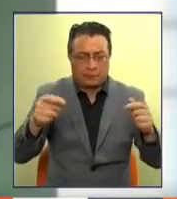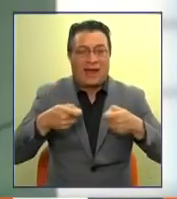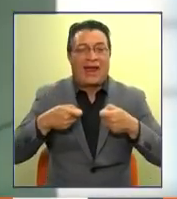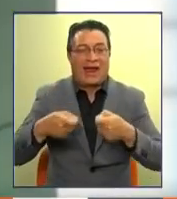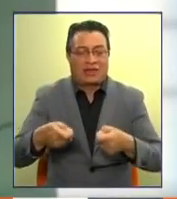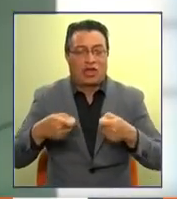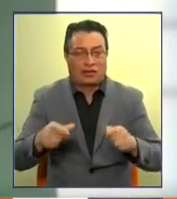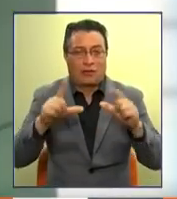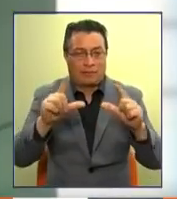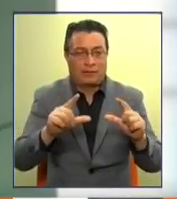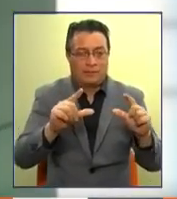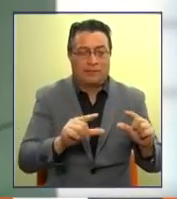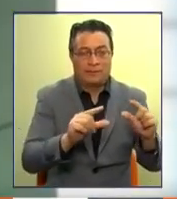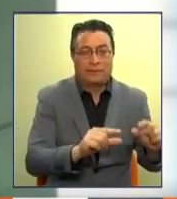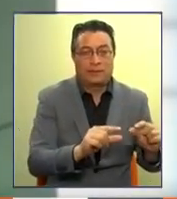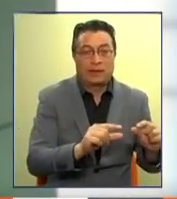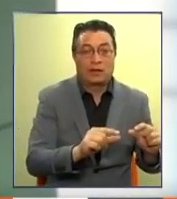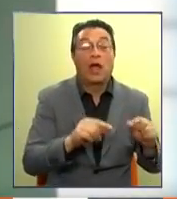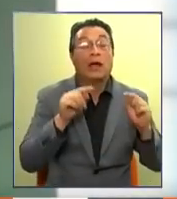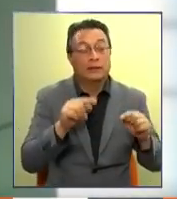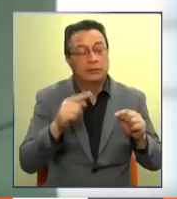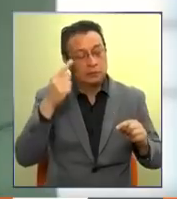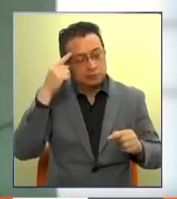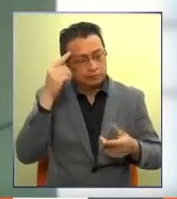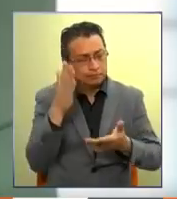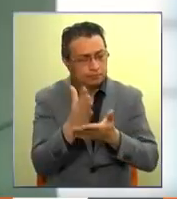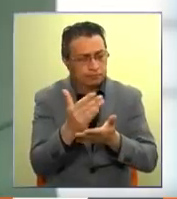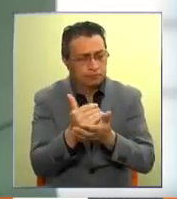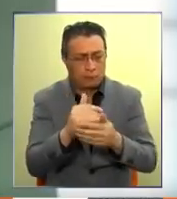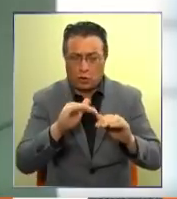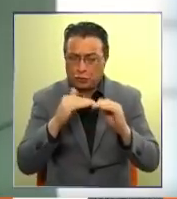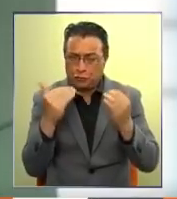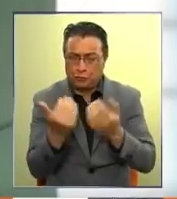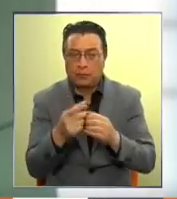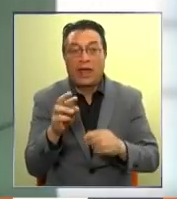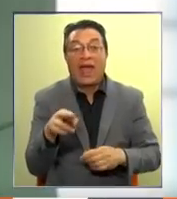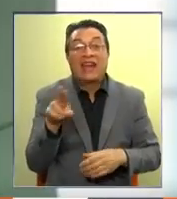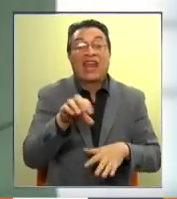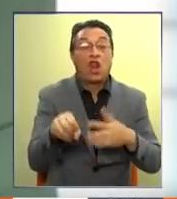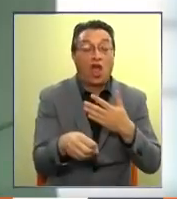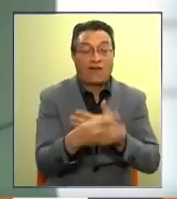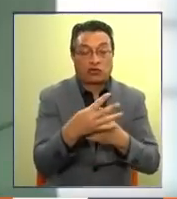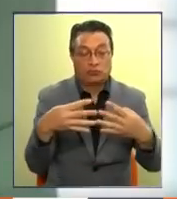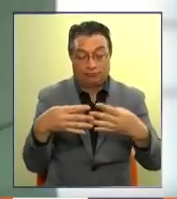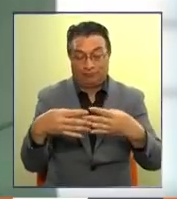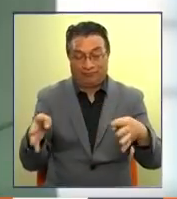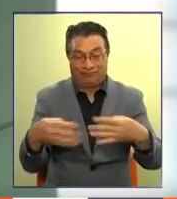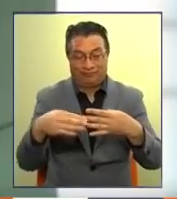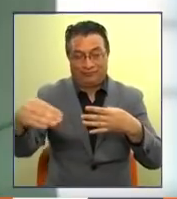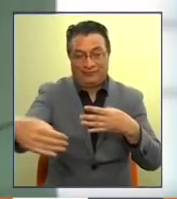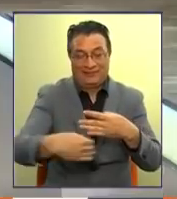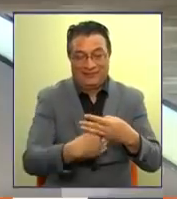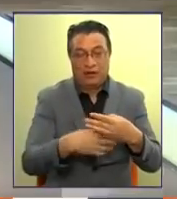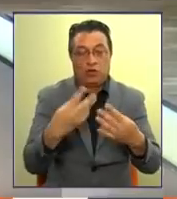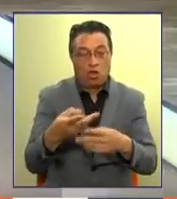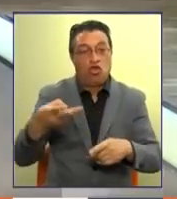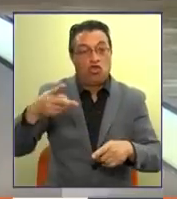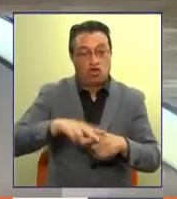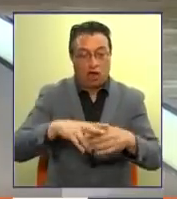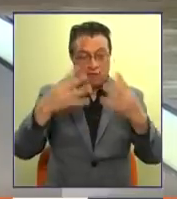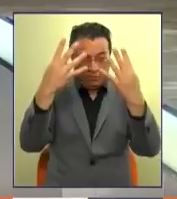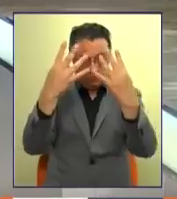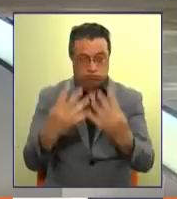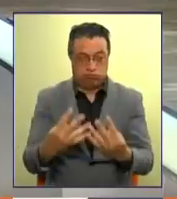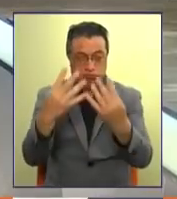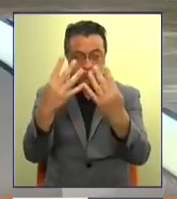nivel de inversión. Considera expresamente la renovación de los portones de ingreso, acceso, una doble cortina de